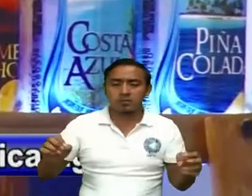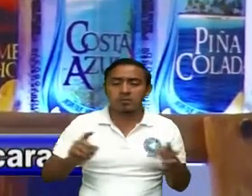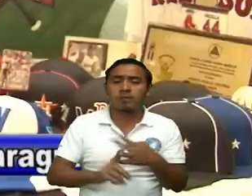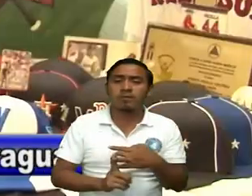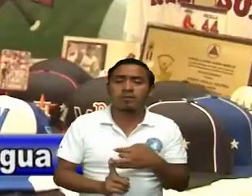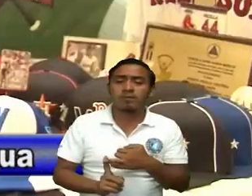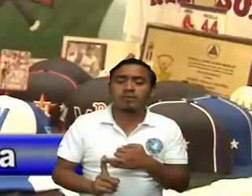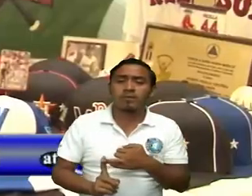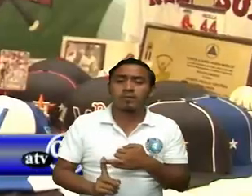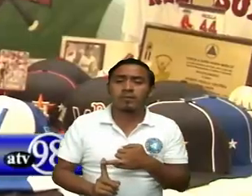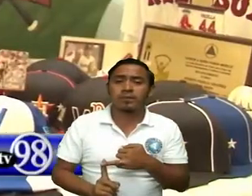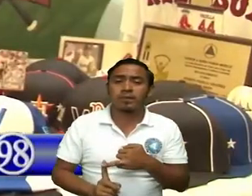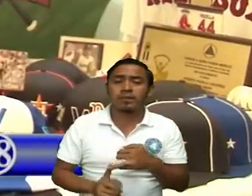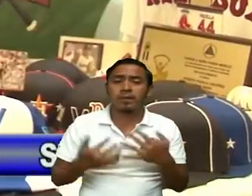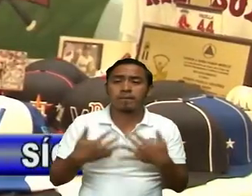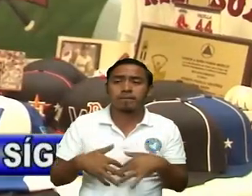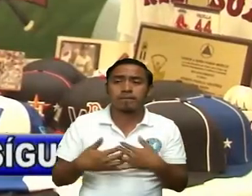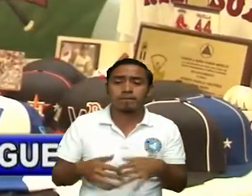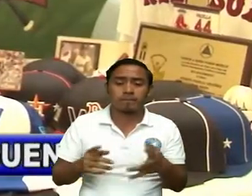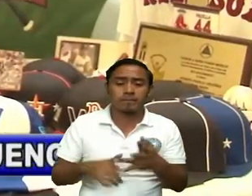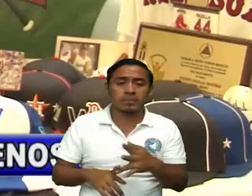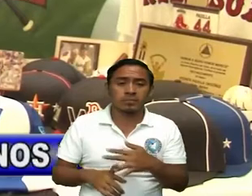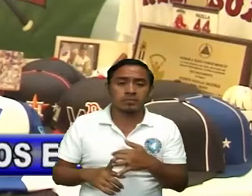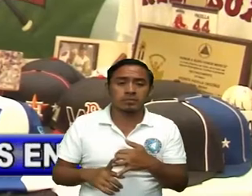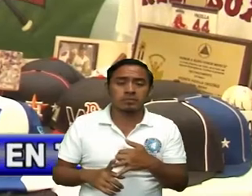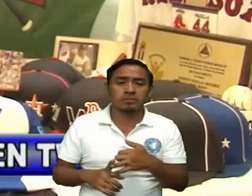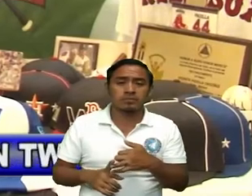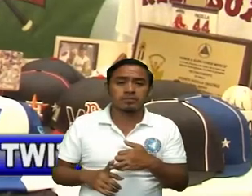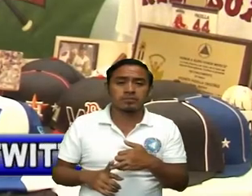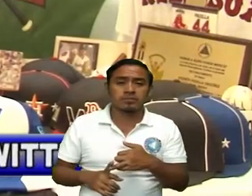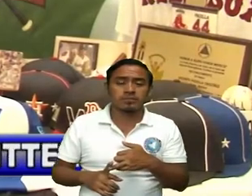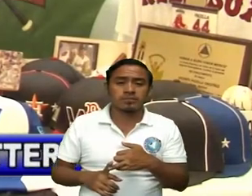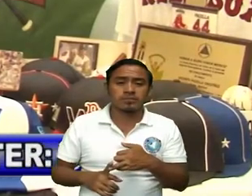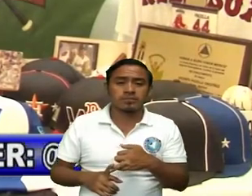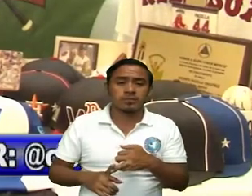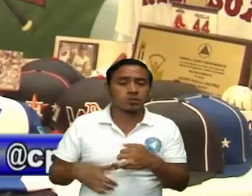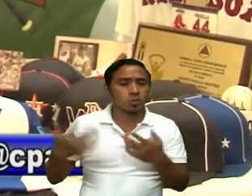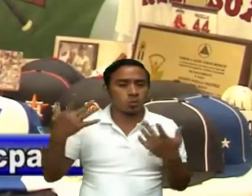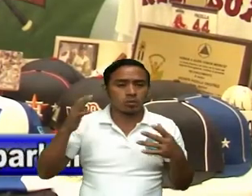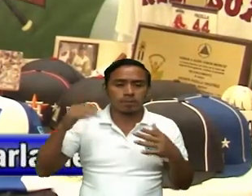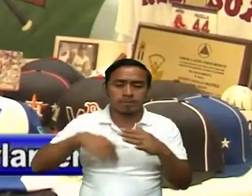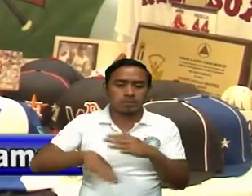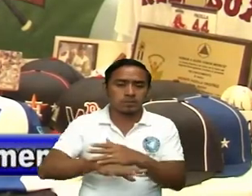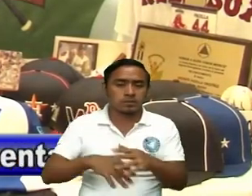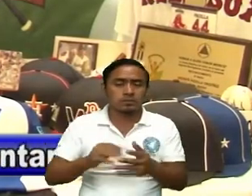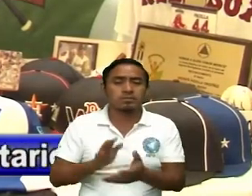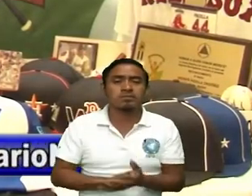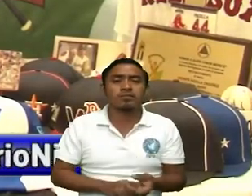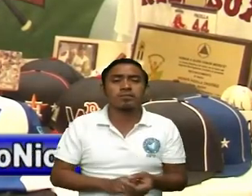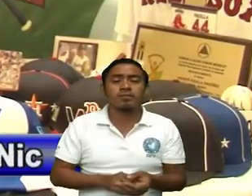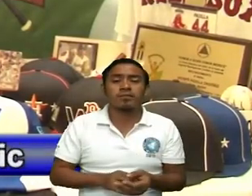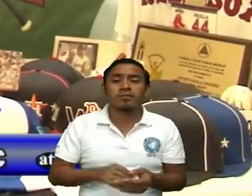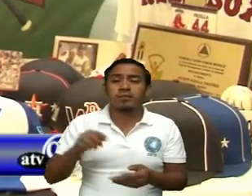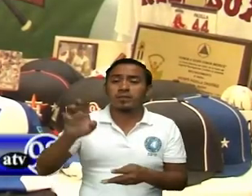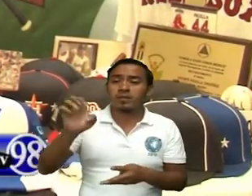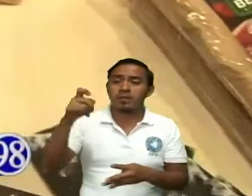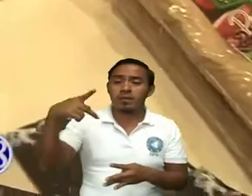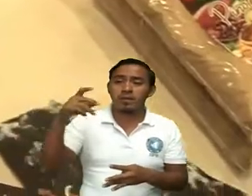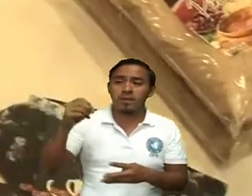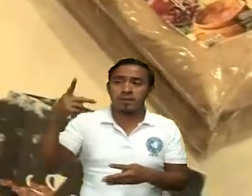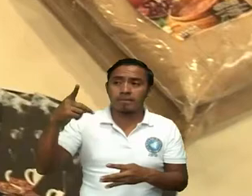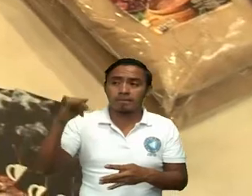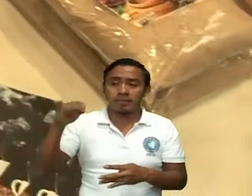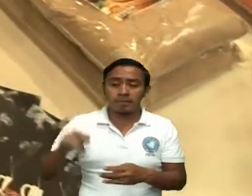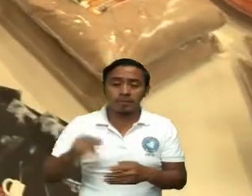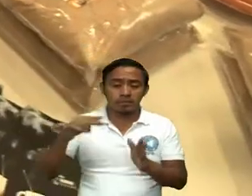también a lo que es empresas del sector de granos básicos. En la Expo Pyme